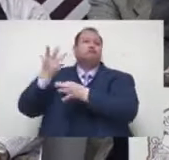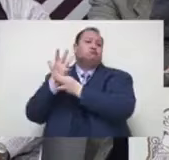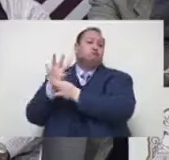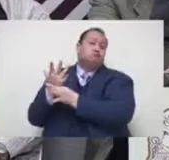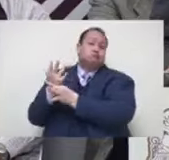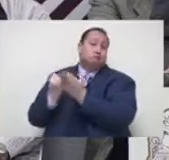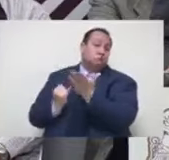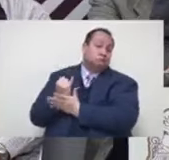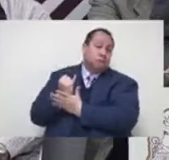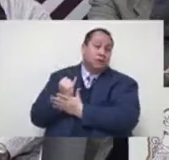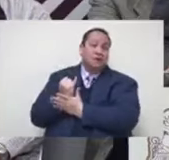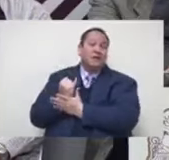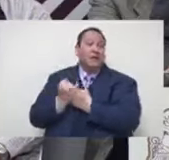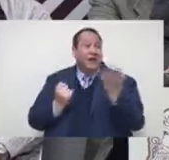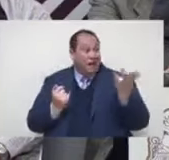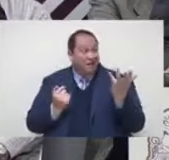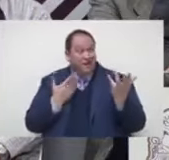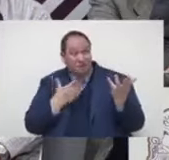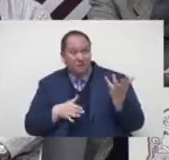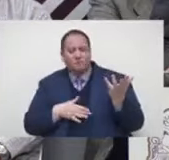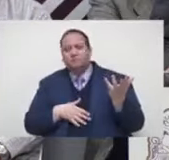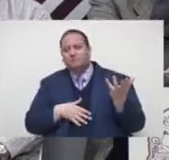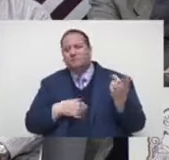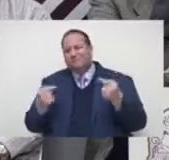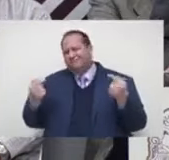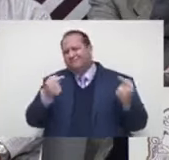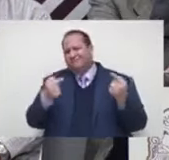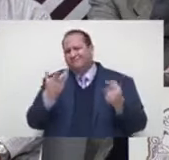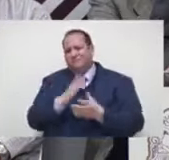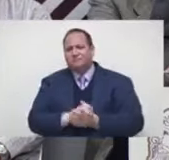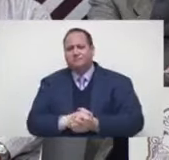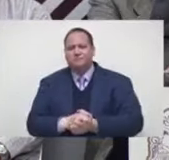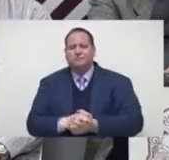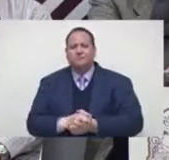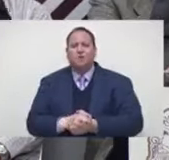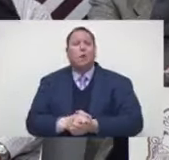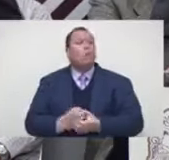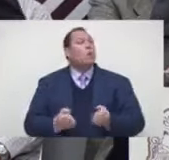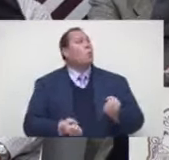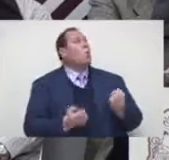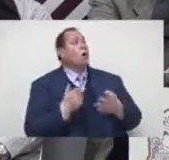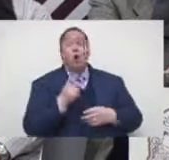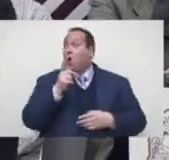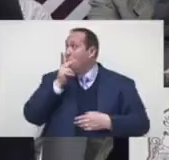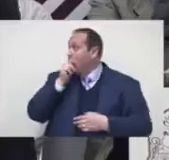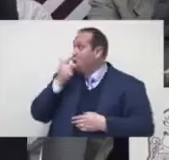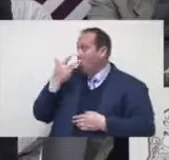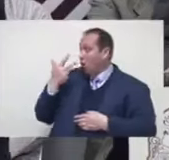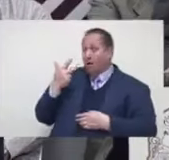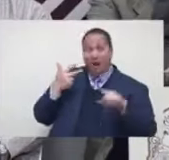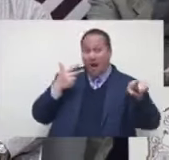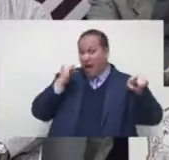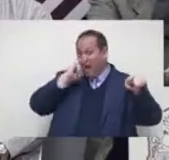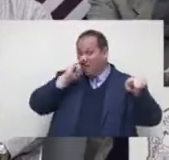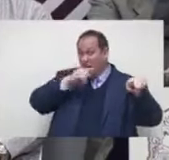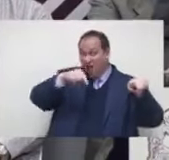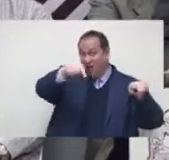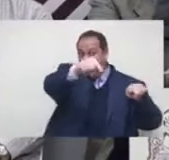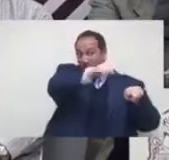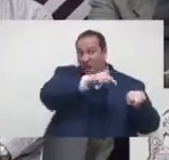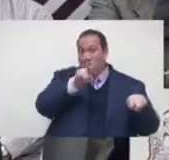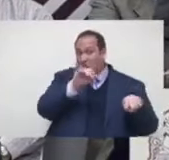determine si esa culpabilidad y, obviamente, si es una penalidad correspondiente. ¿Sí? Son 8 policías que están citados. Ya se investigan los jefes también de la ruta del